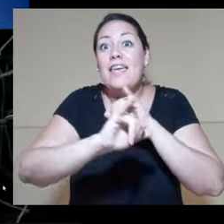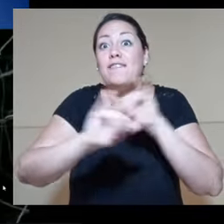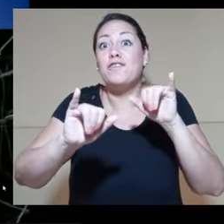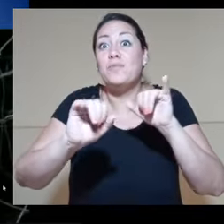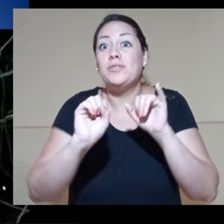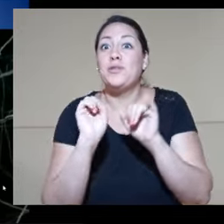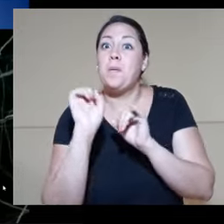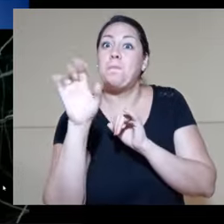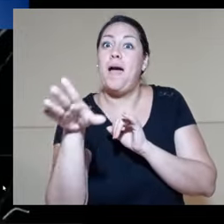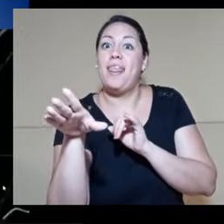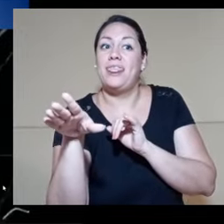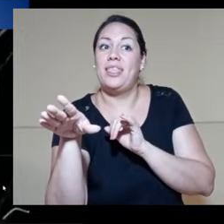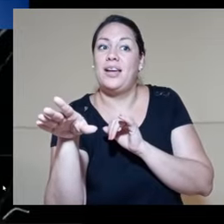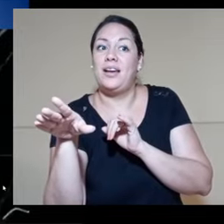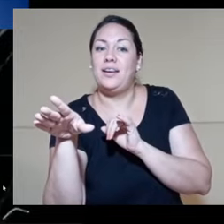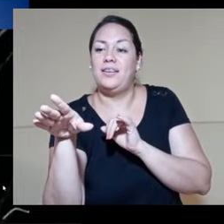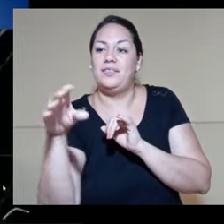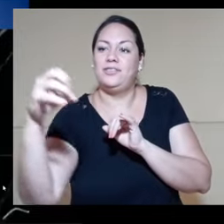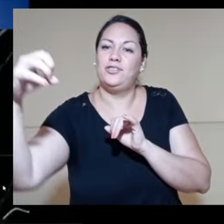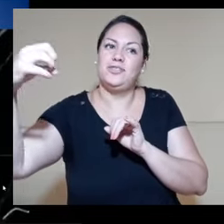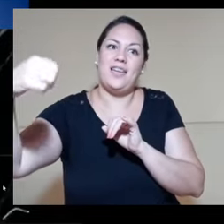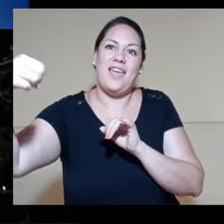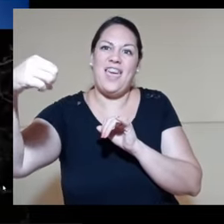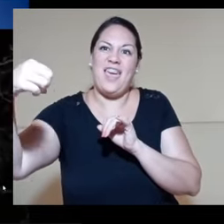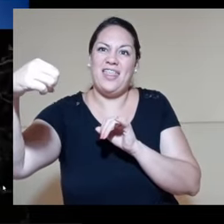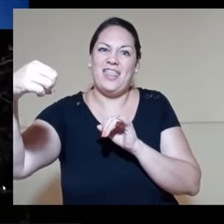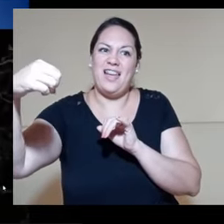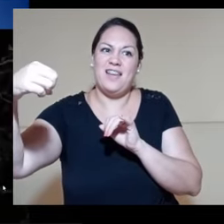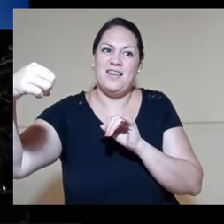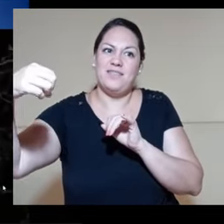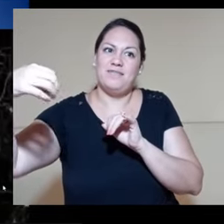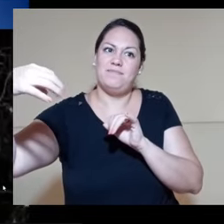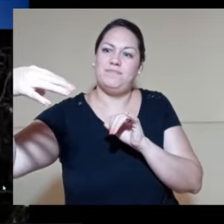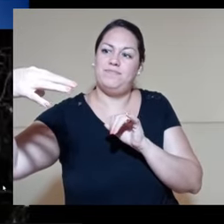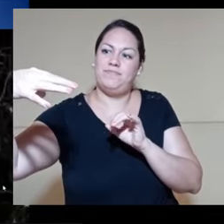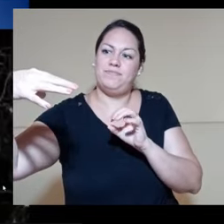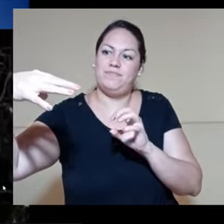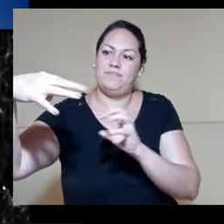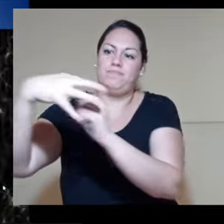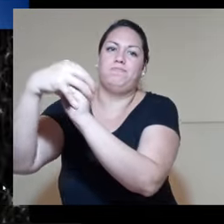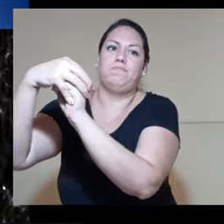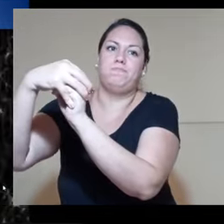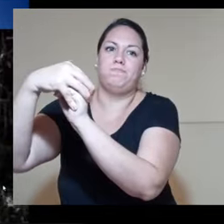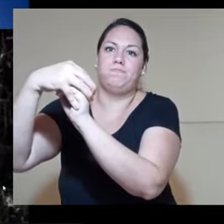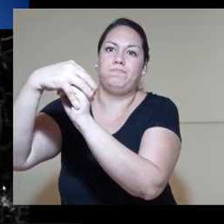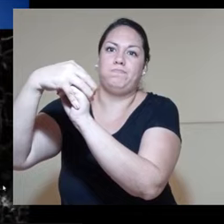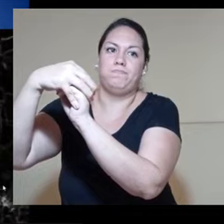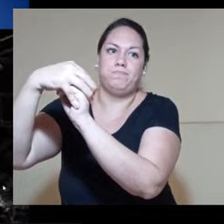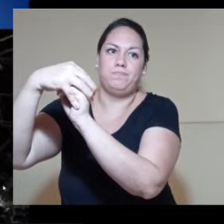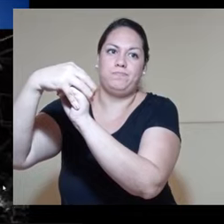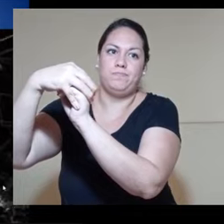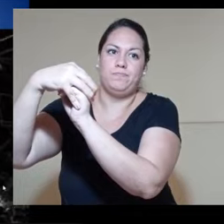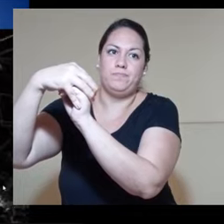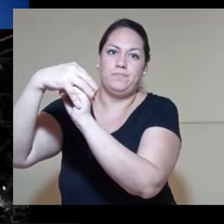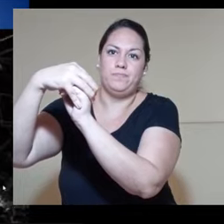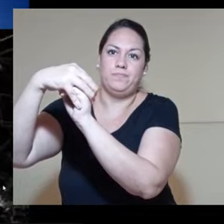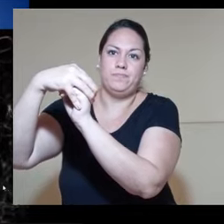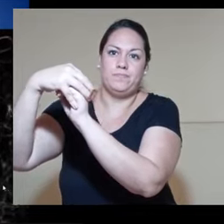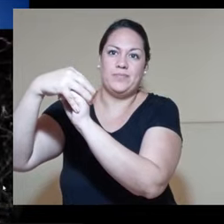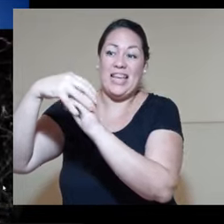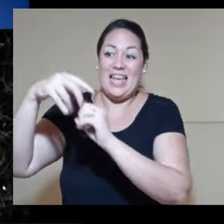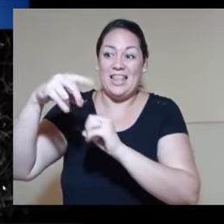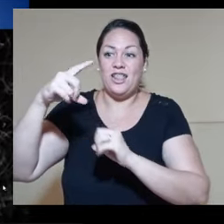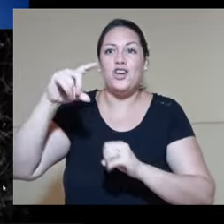liberan. Se liberan los neurotransmisores. En este caso es serotonina. Se libera la serotonina, se fija tipo llave